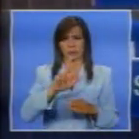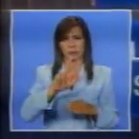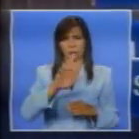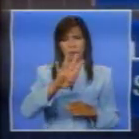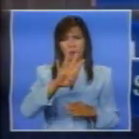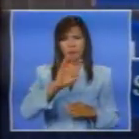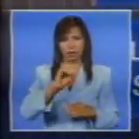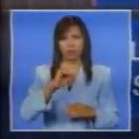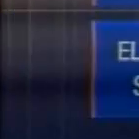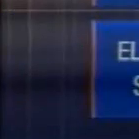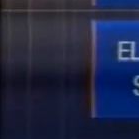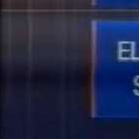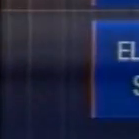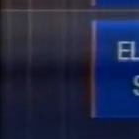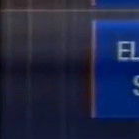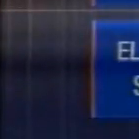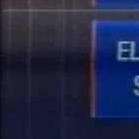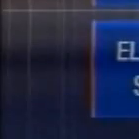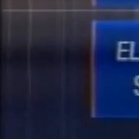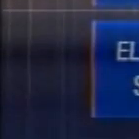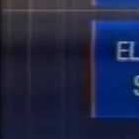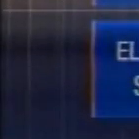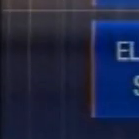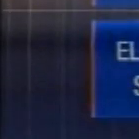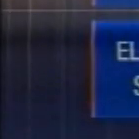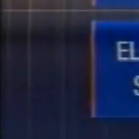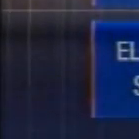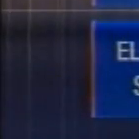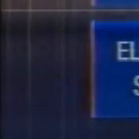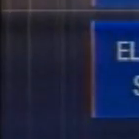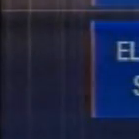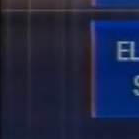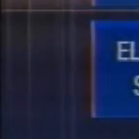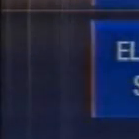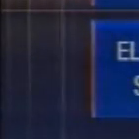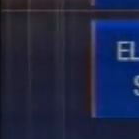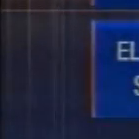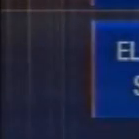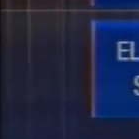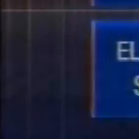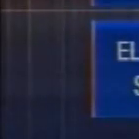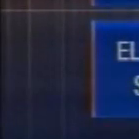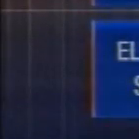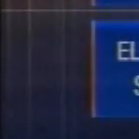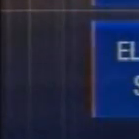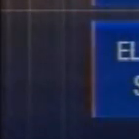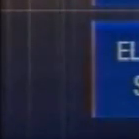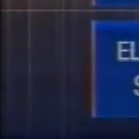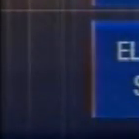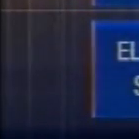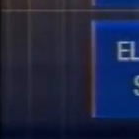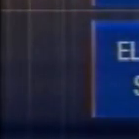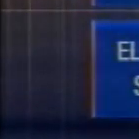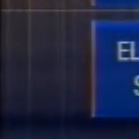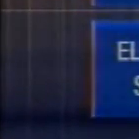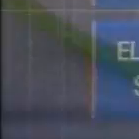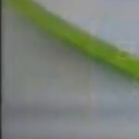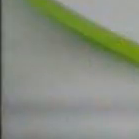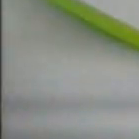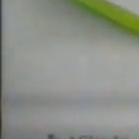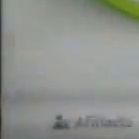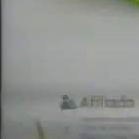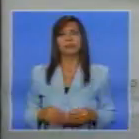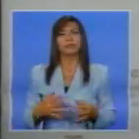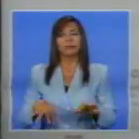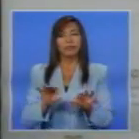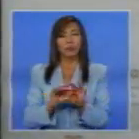es de $340. En caso de no tener ingresos suficientes, el afiliado podrá salir libremente de este régimen, registrando